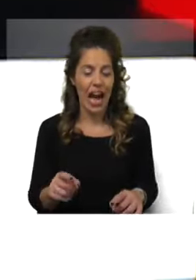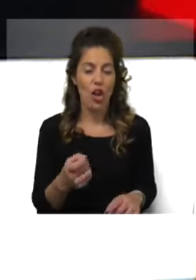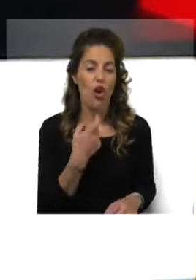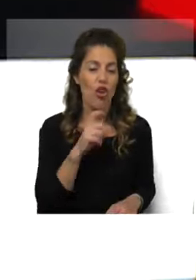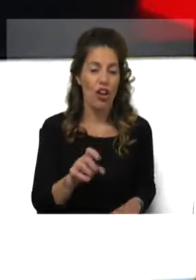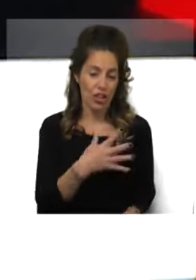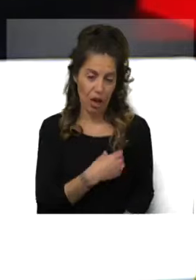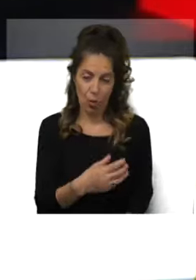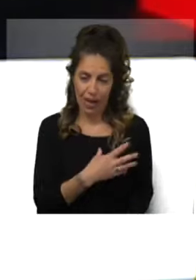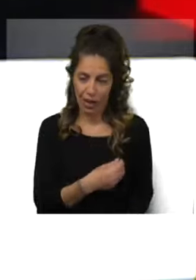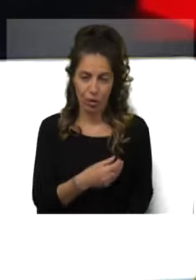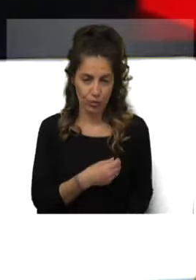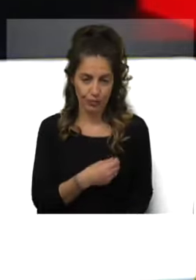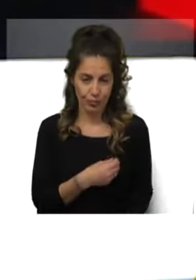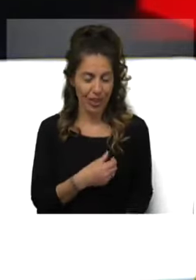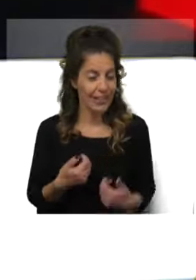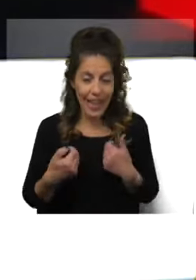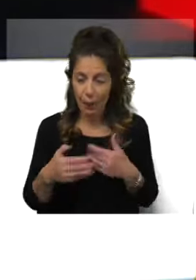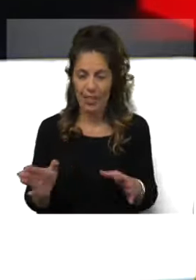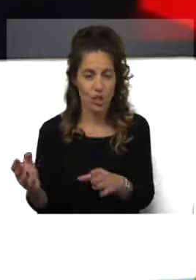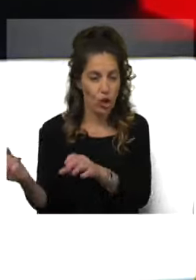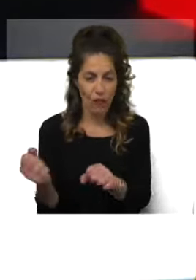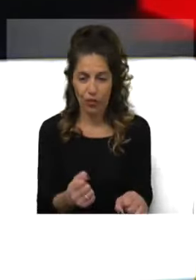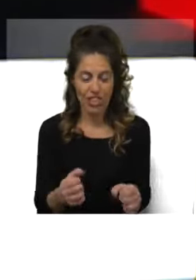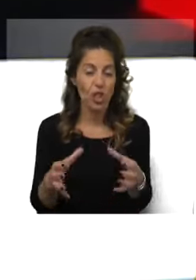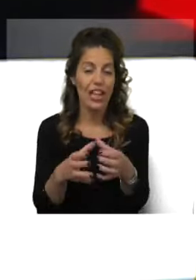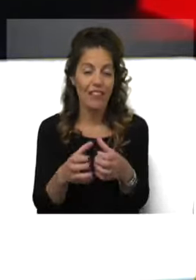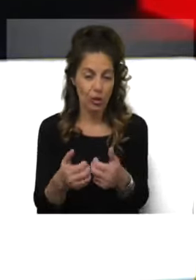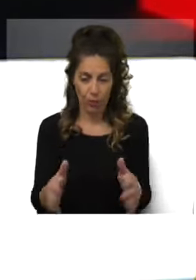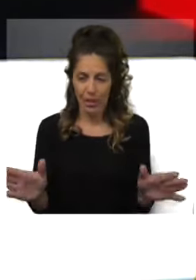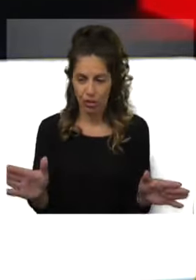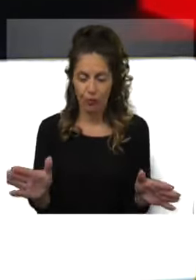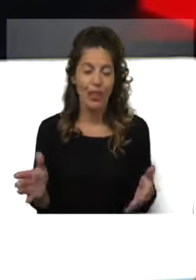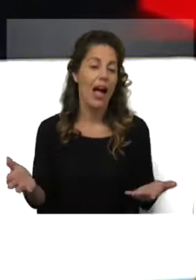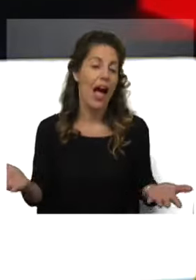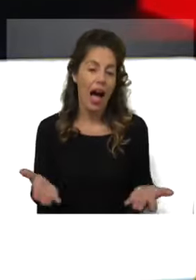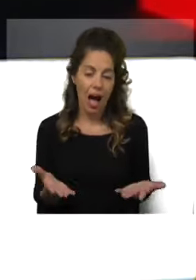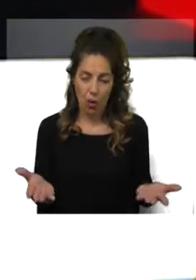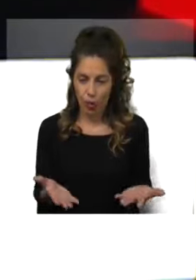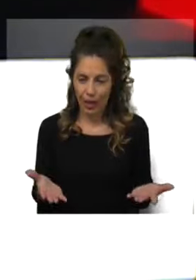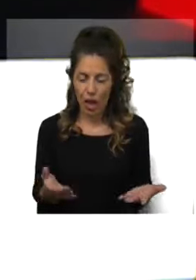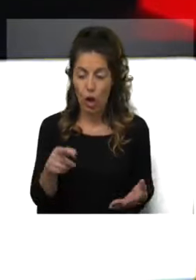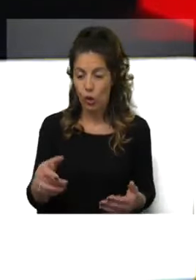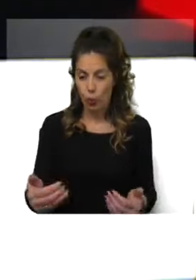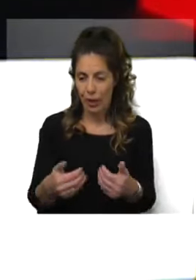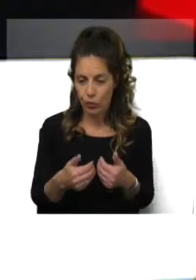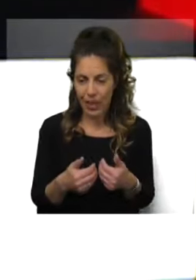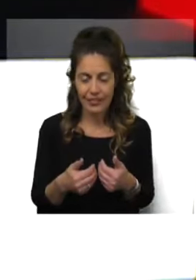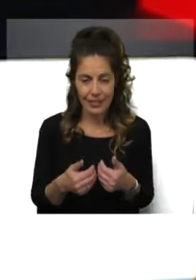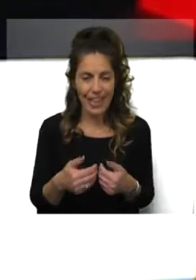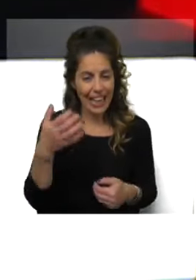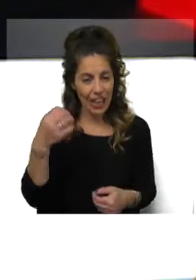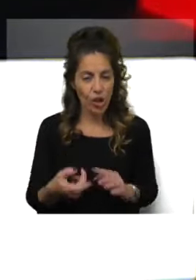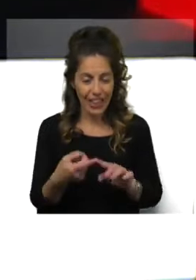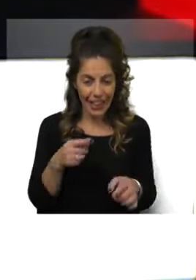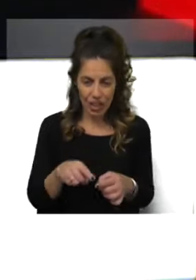es una característica desde el inicio de la fundación de de Cabildo ahora lo que lo que lo que tú preguntas Me parece que que tiene